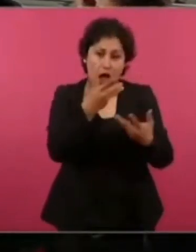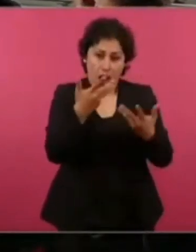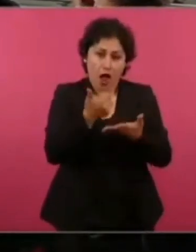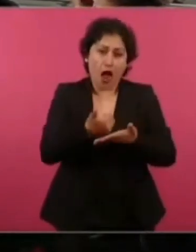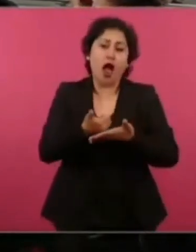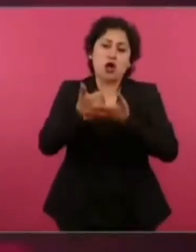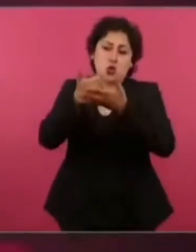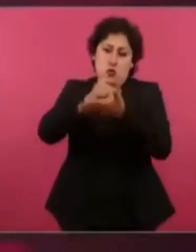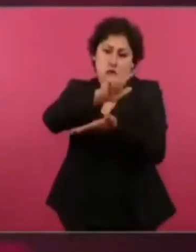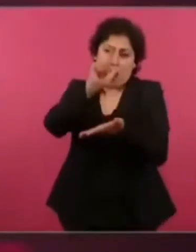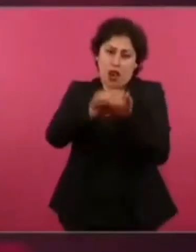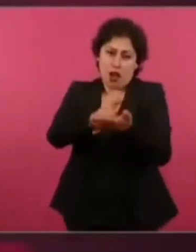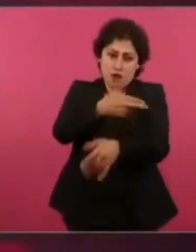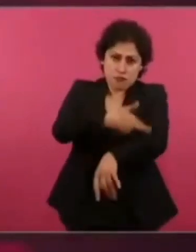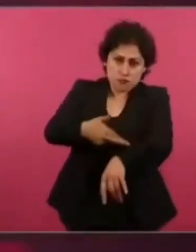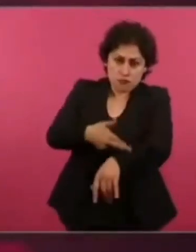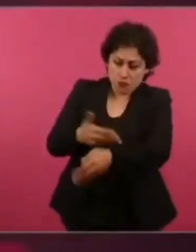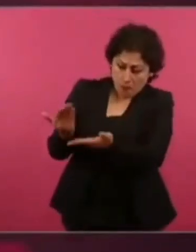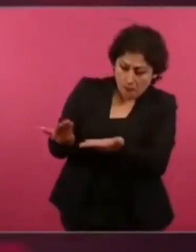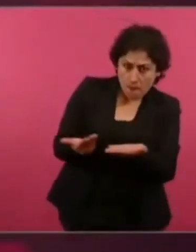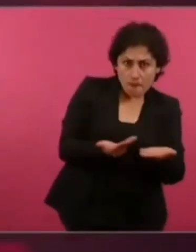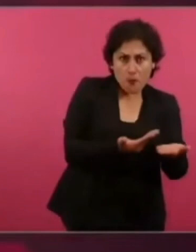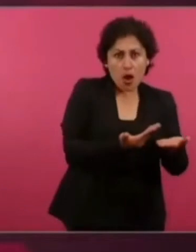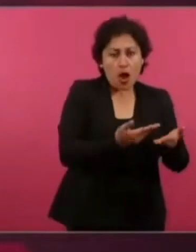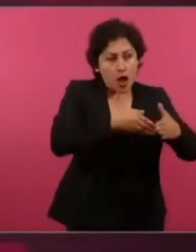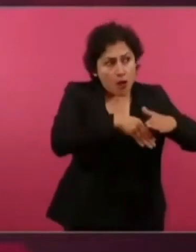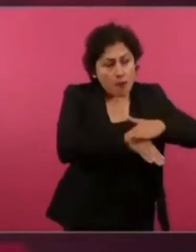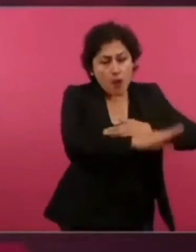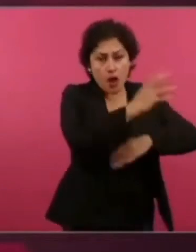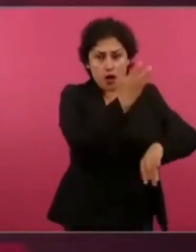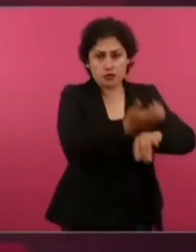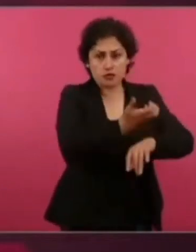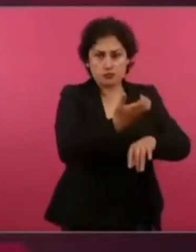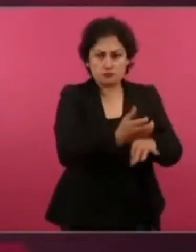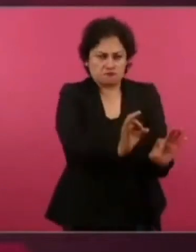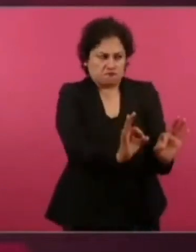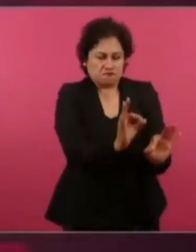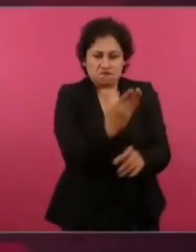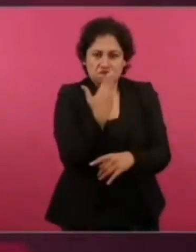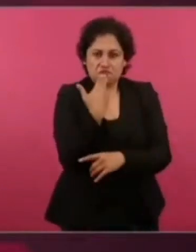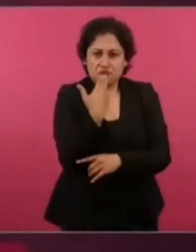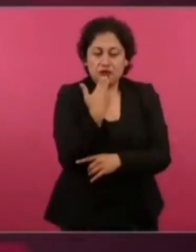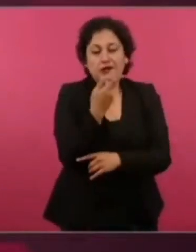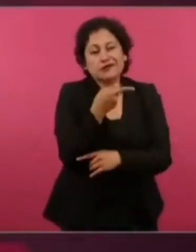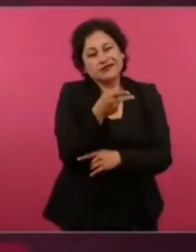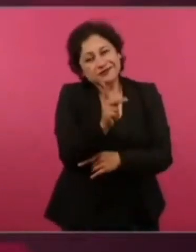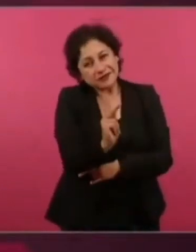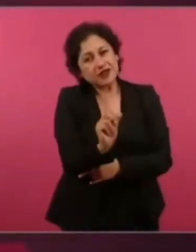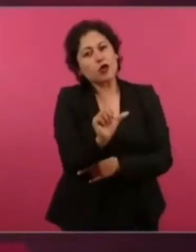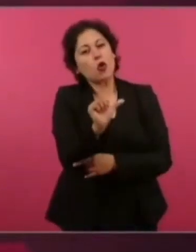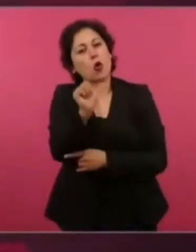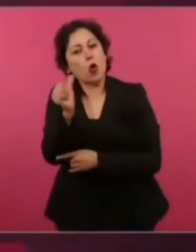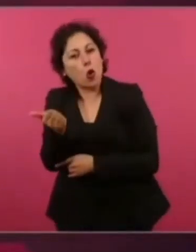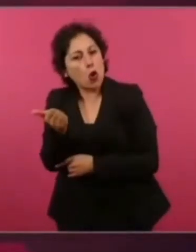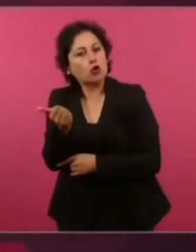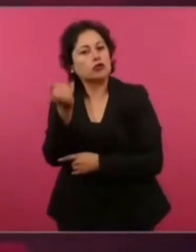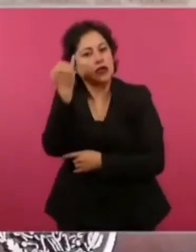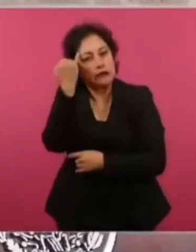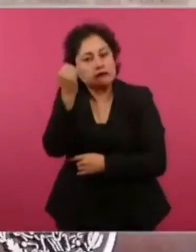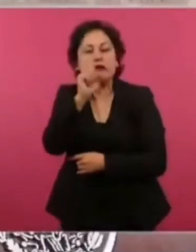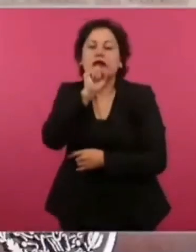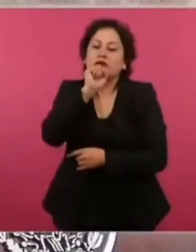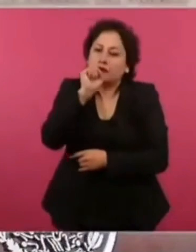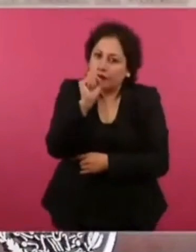un camino abierto, legal, para llegar a Estados Unidos.